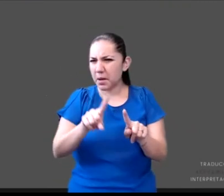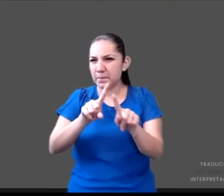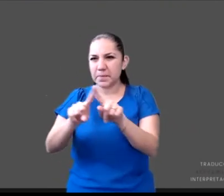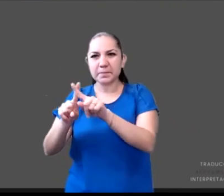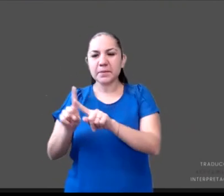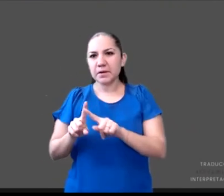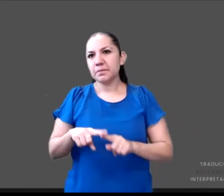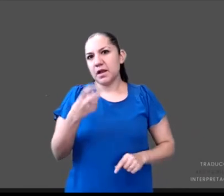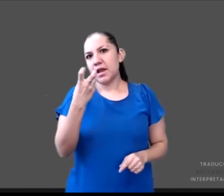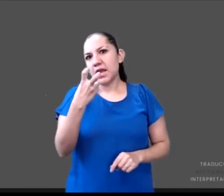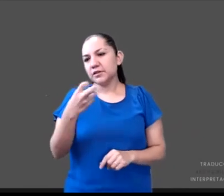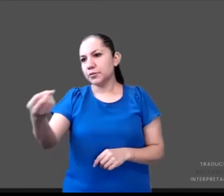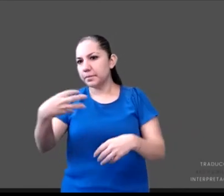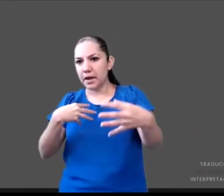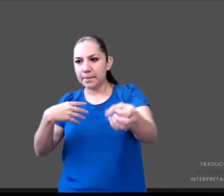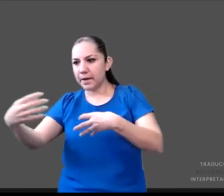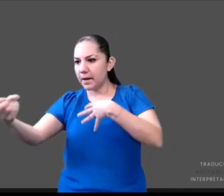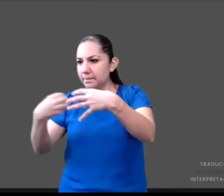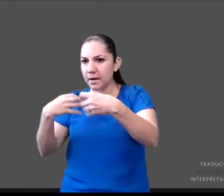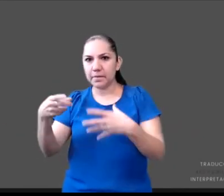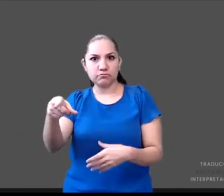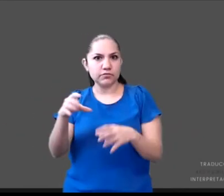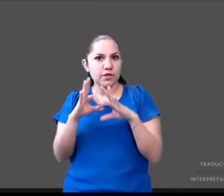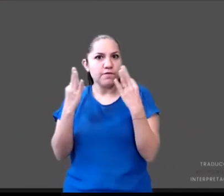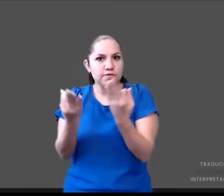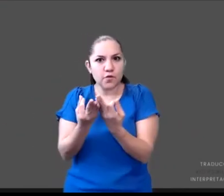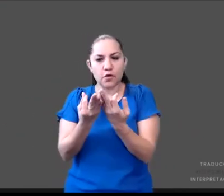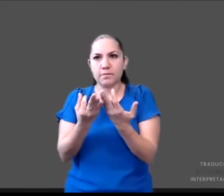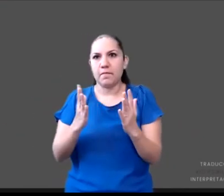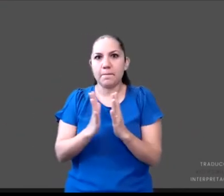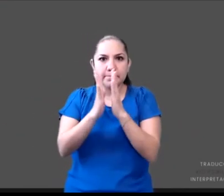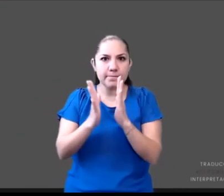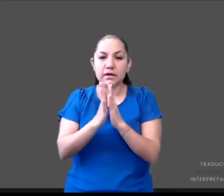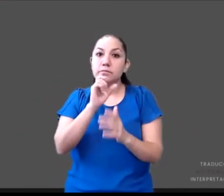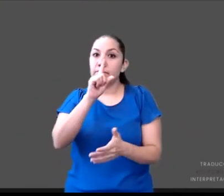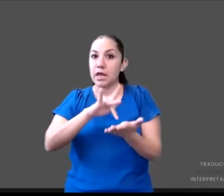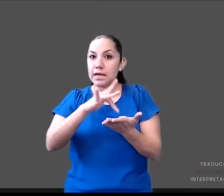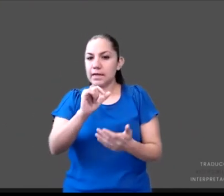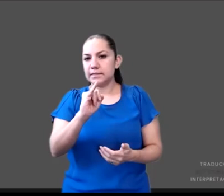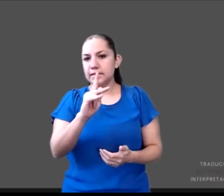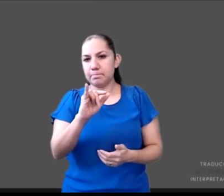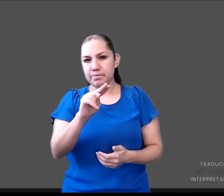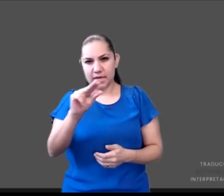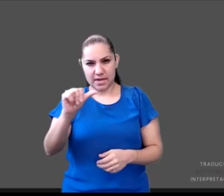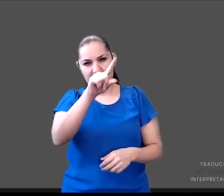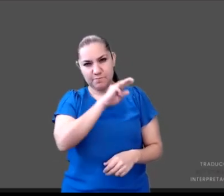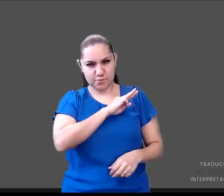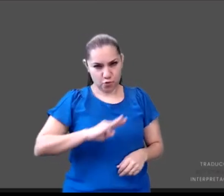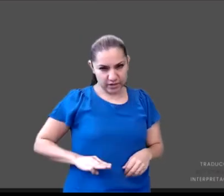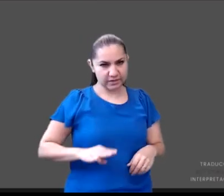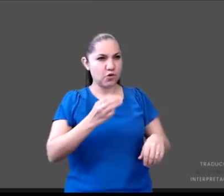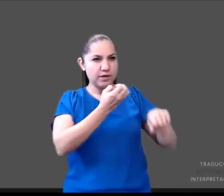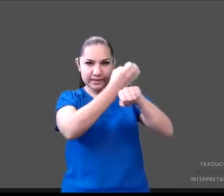manera de participación muy activada por los IPINAS en los municipios y por las Secretarías Ejecutivas y también